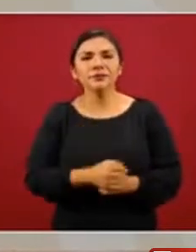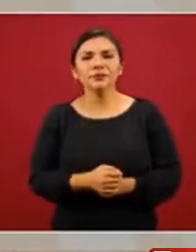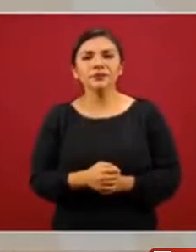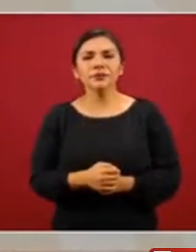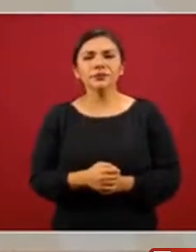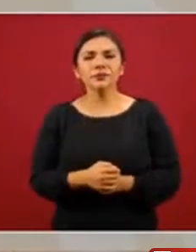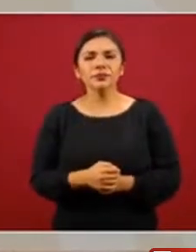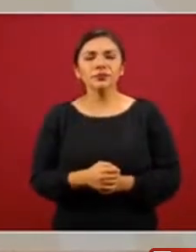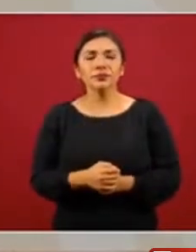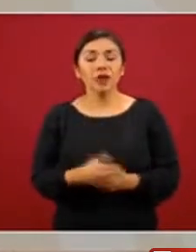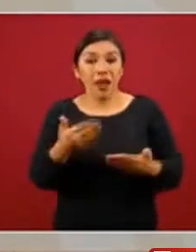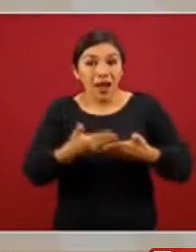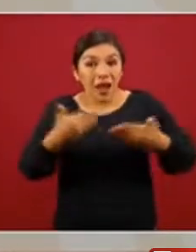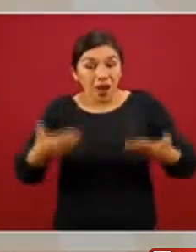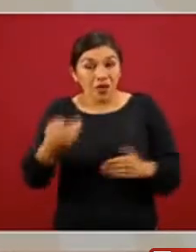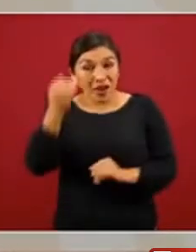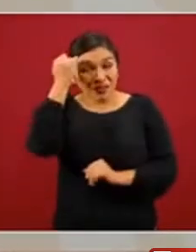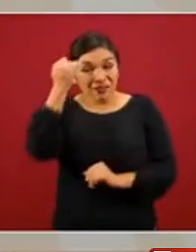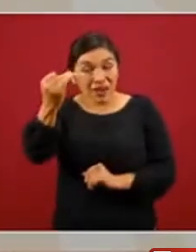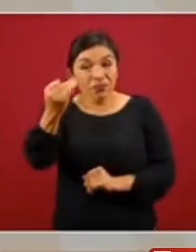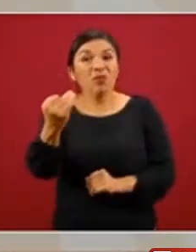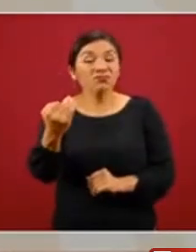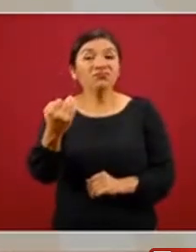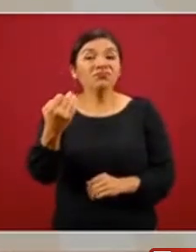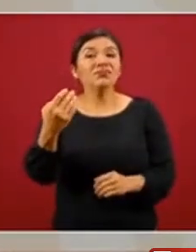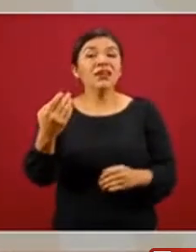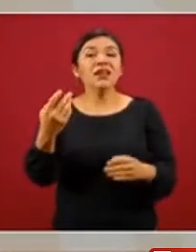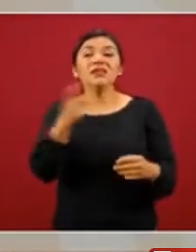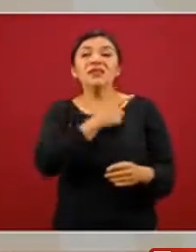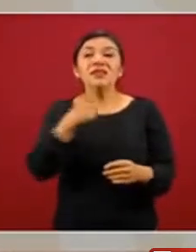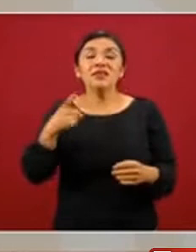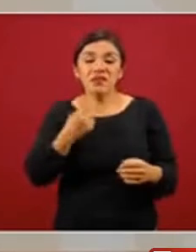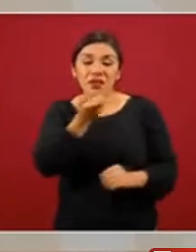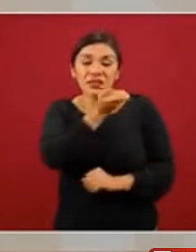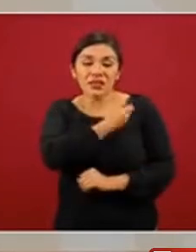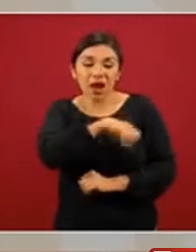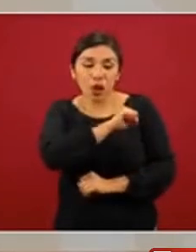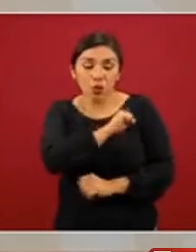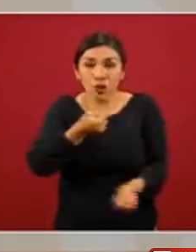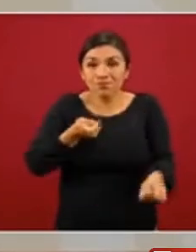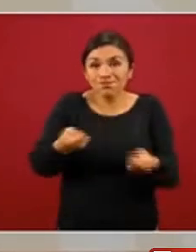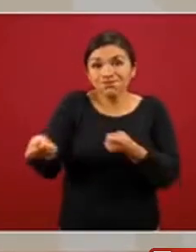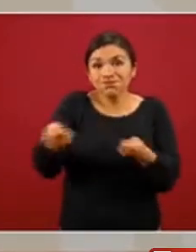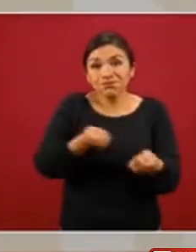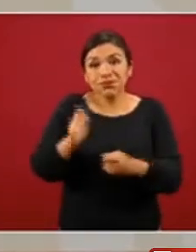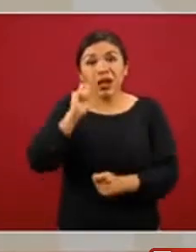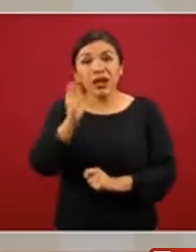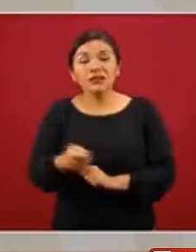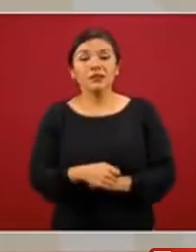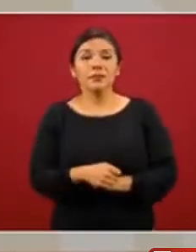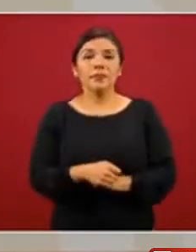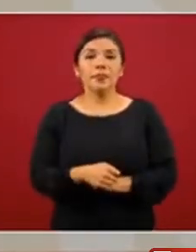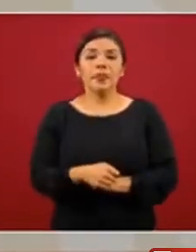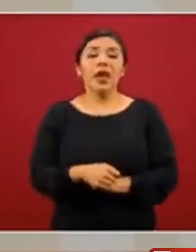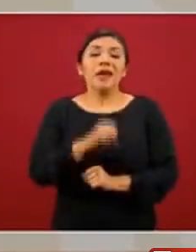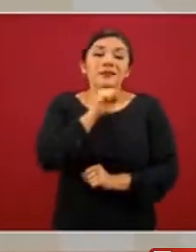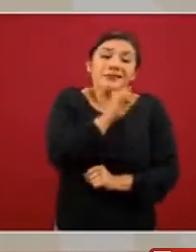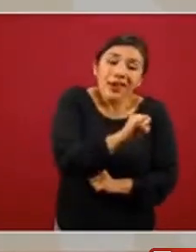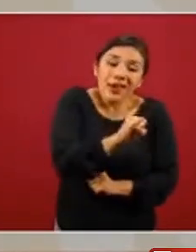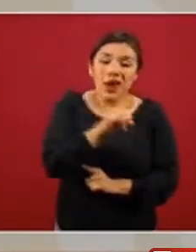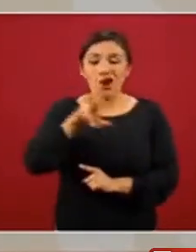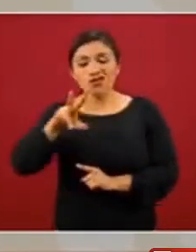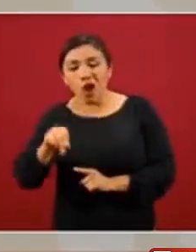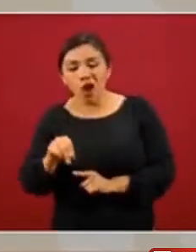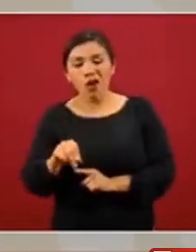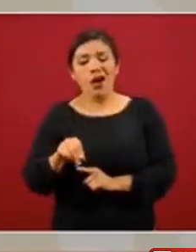este complejo reto de que las medidas de salud pública no son sí contra no o no